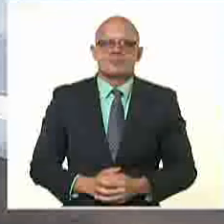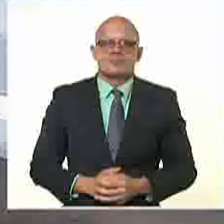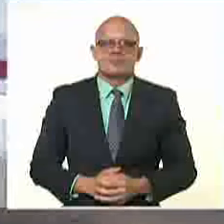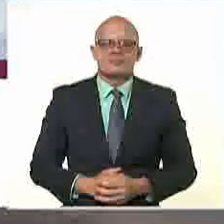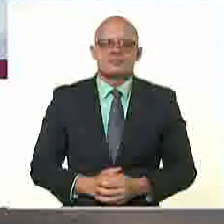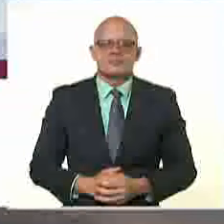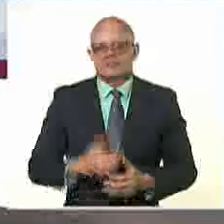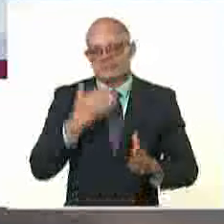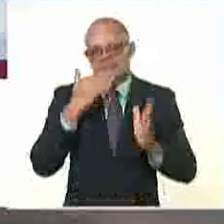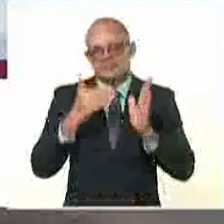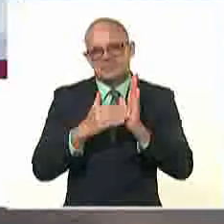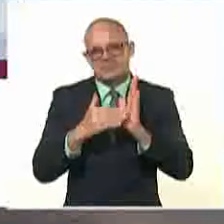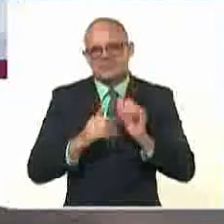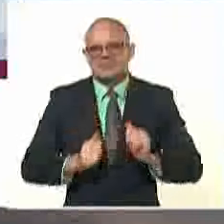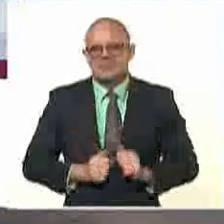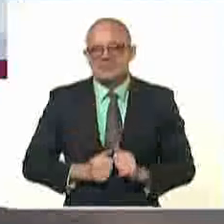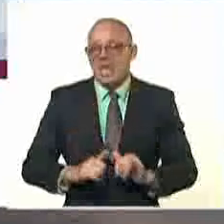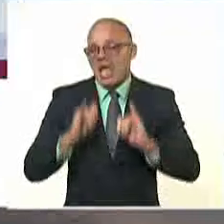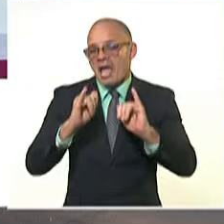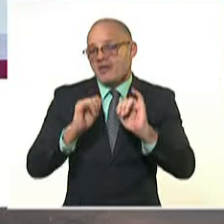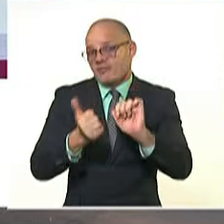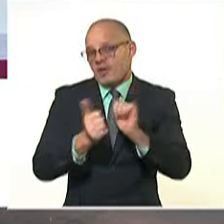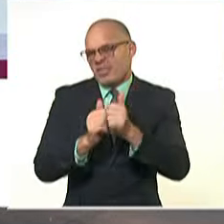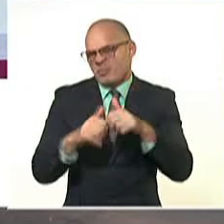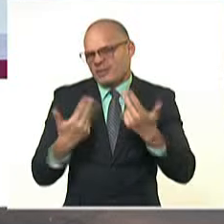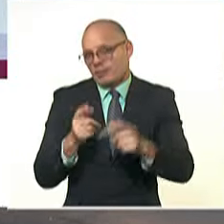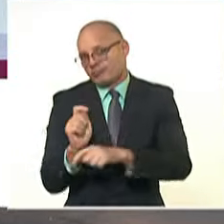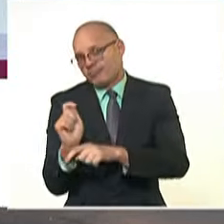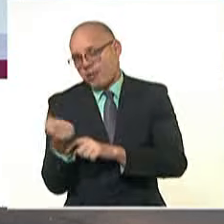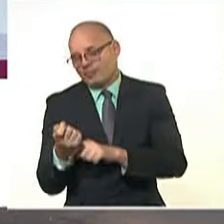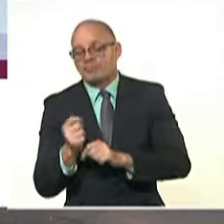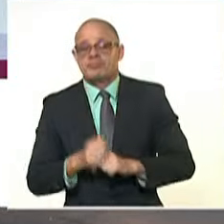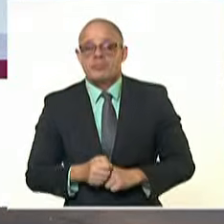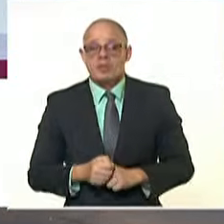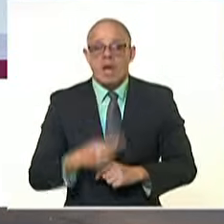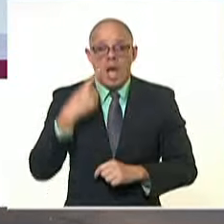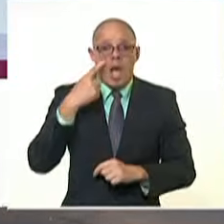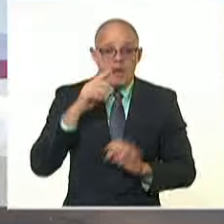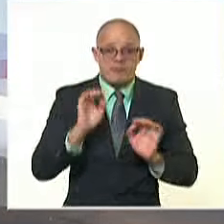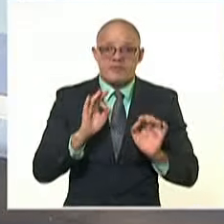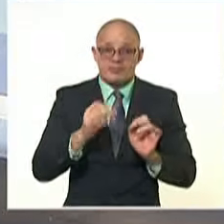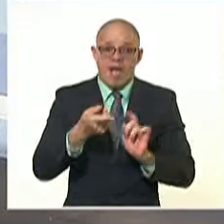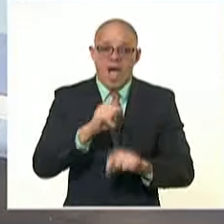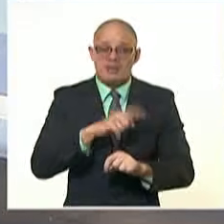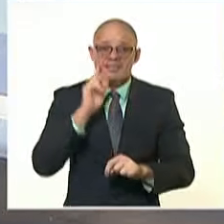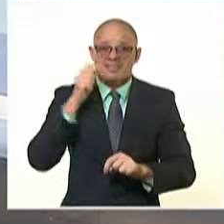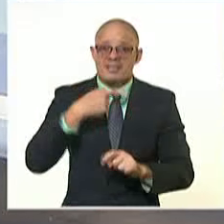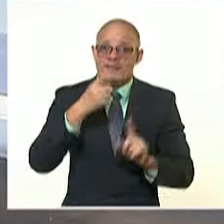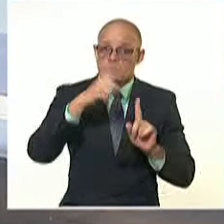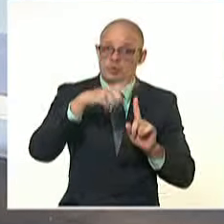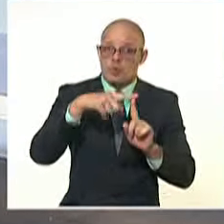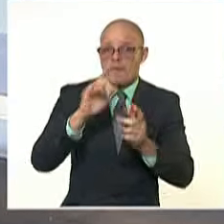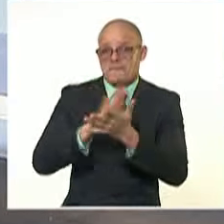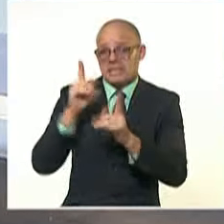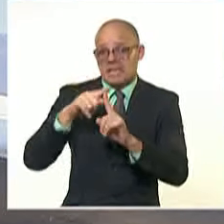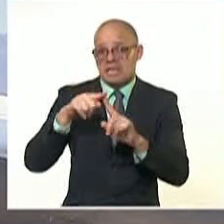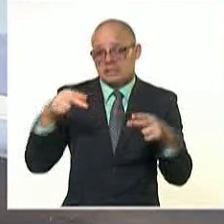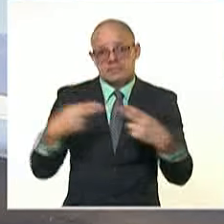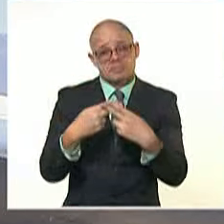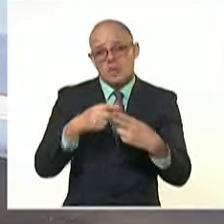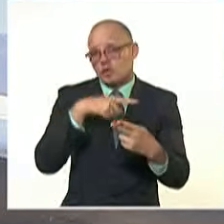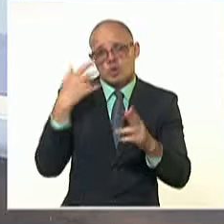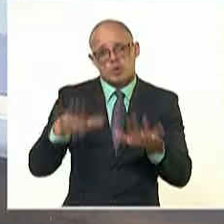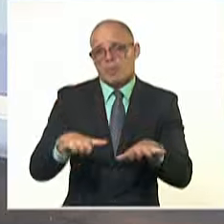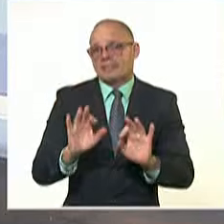Buenas tardes. De la Liga Élite de Béisbol, finalmente las Tunas y Matanzas no pudieron efectuar el doble juego que estaba planificado. Según nos informa el